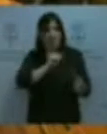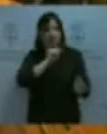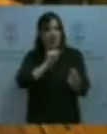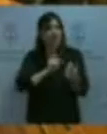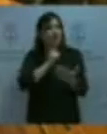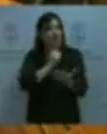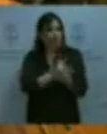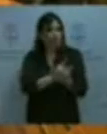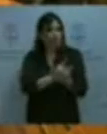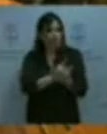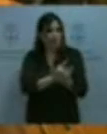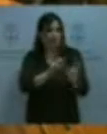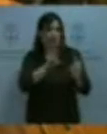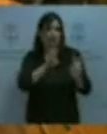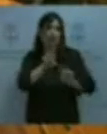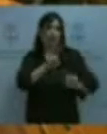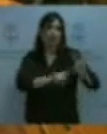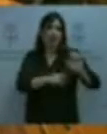Asturias.